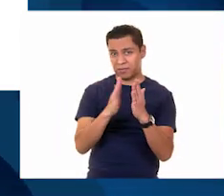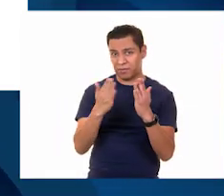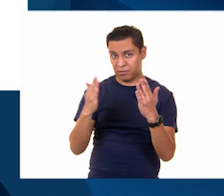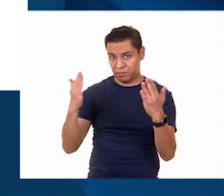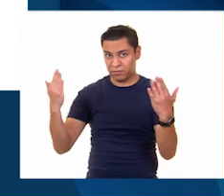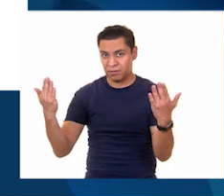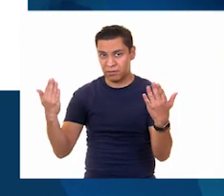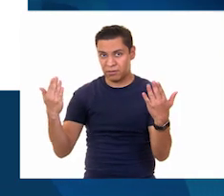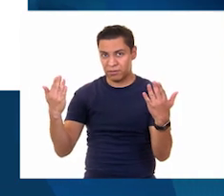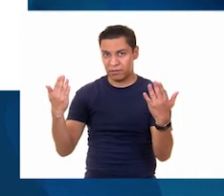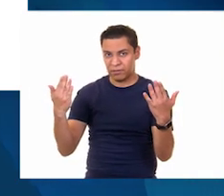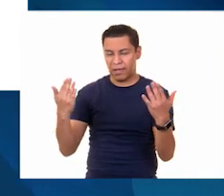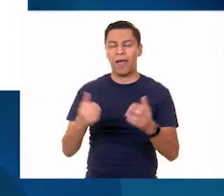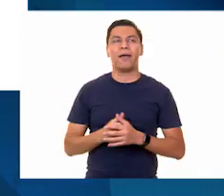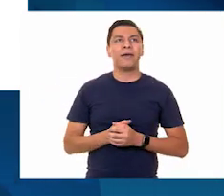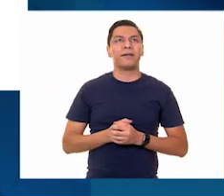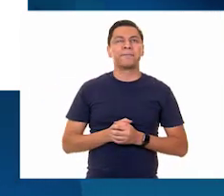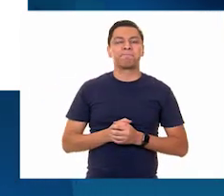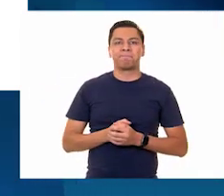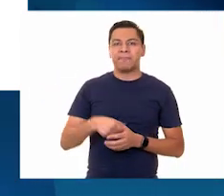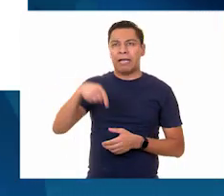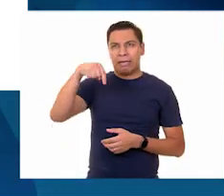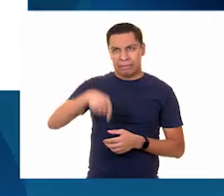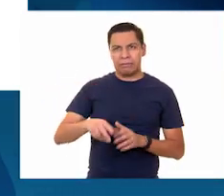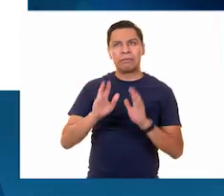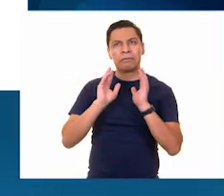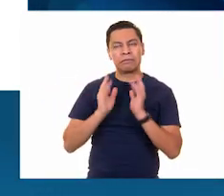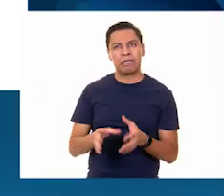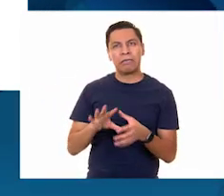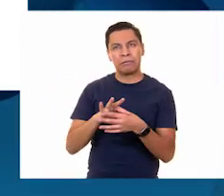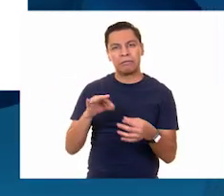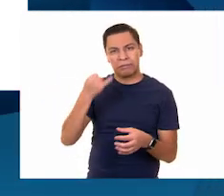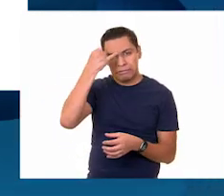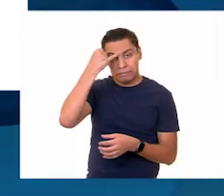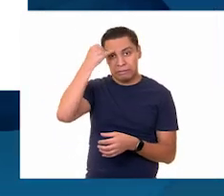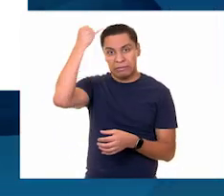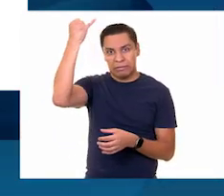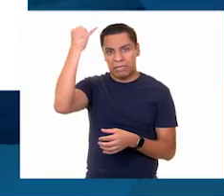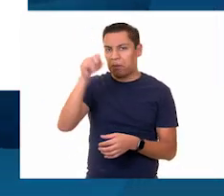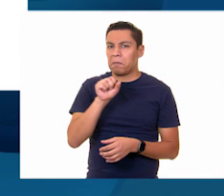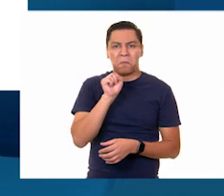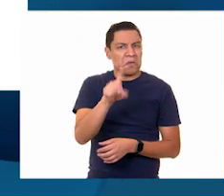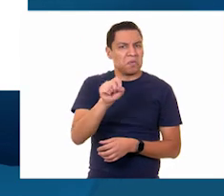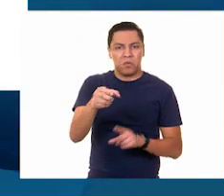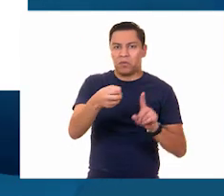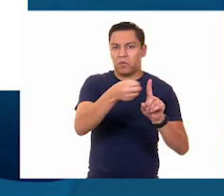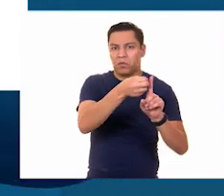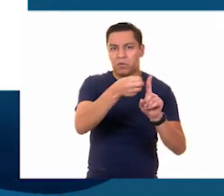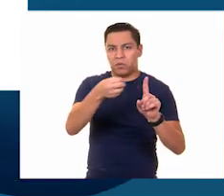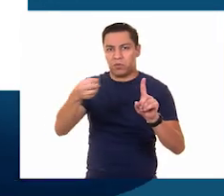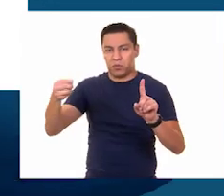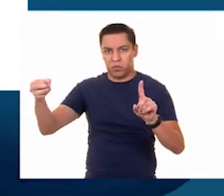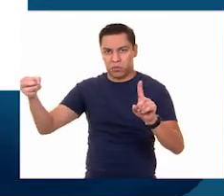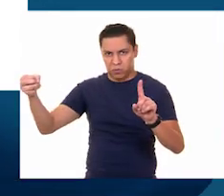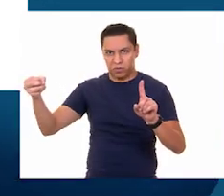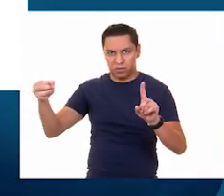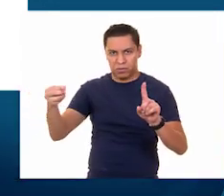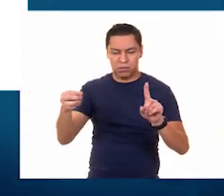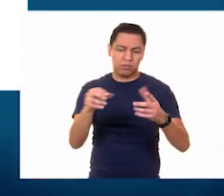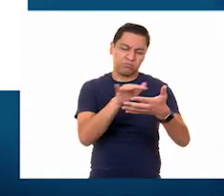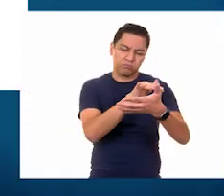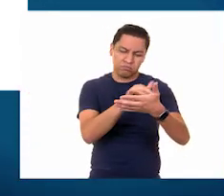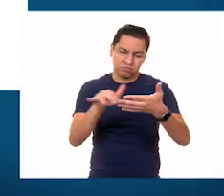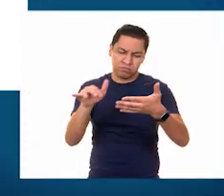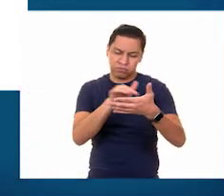hoja? Ay, bueno, una primera idea sería ponerlos en el mismo orden, ¿no? La secuencia de partes del